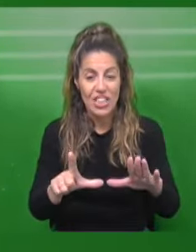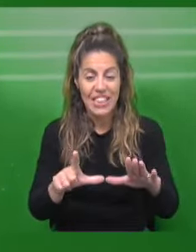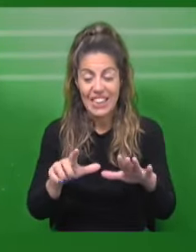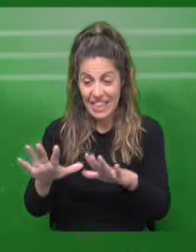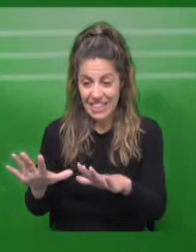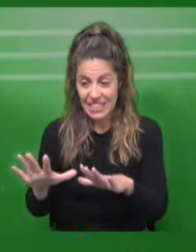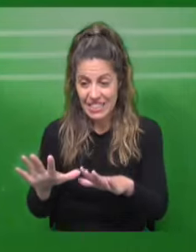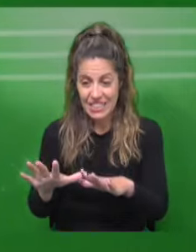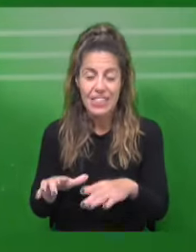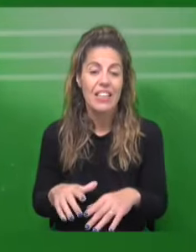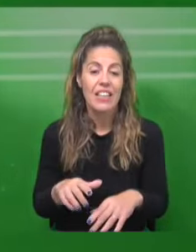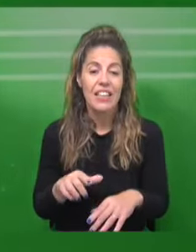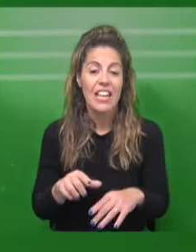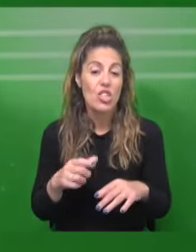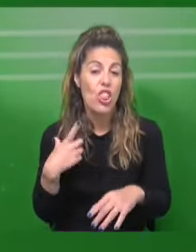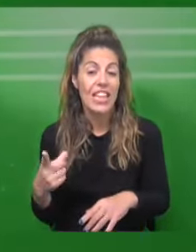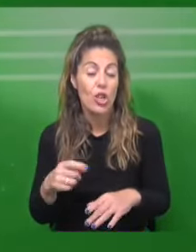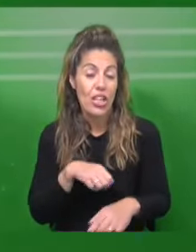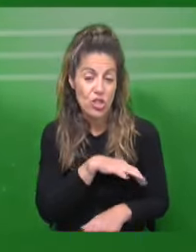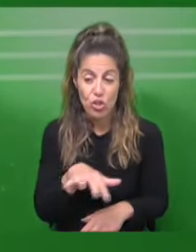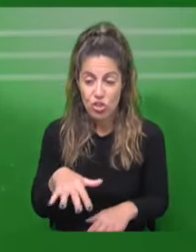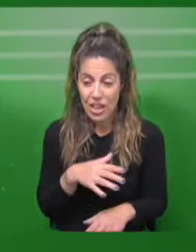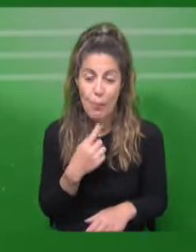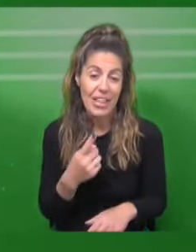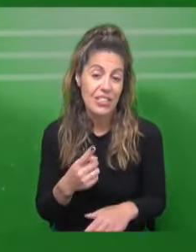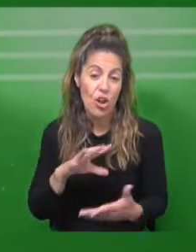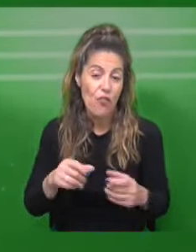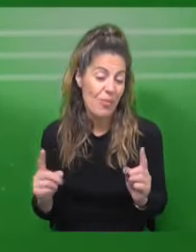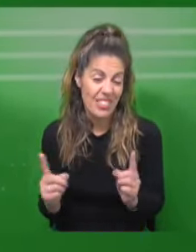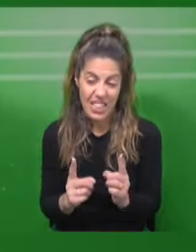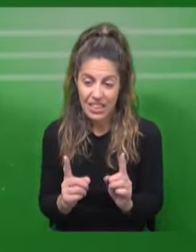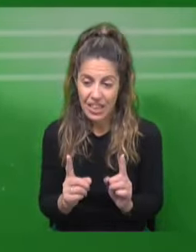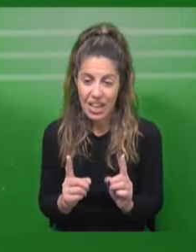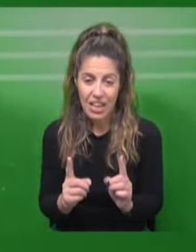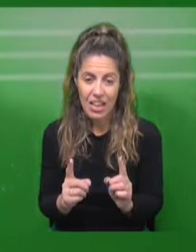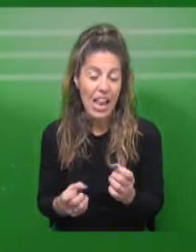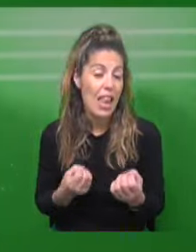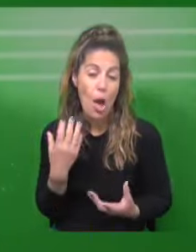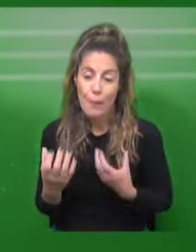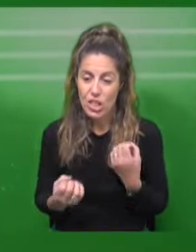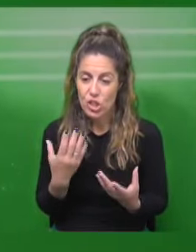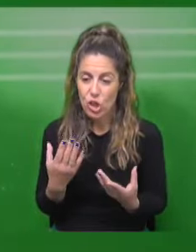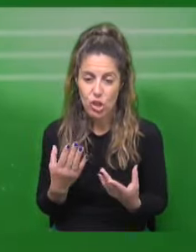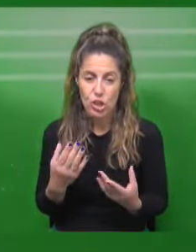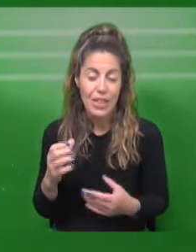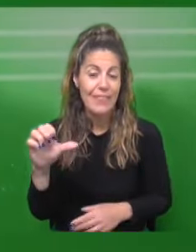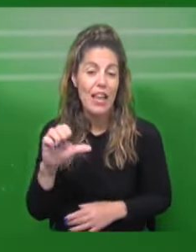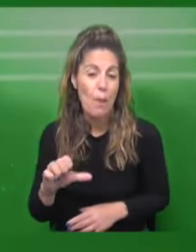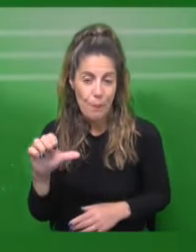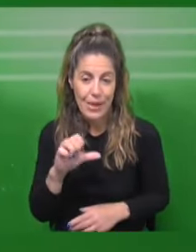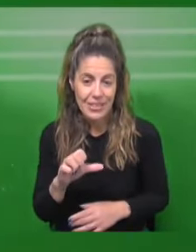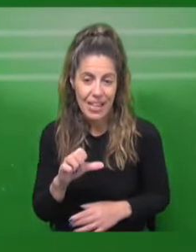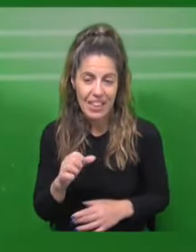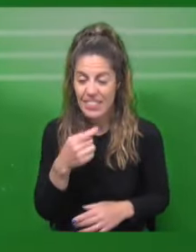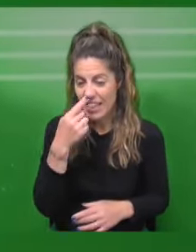10 esos directores sociales para decirlo en forma muy sintética es la expresión corporativa del